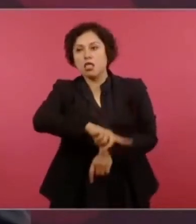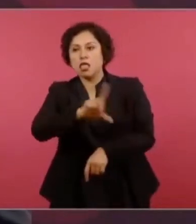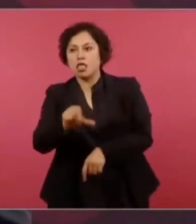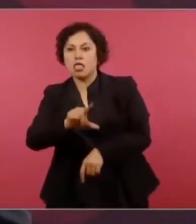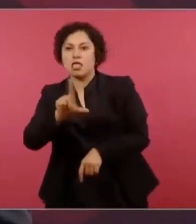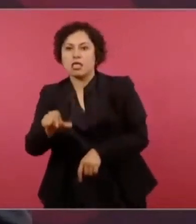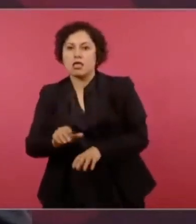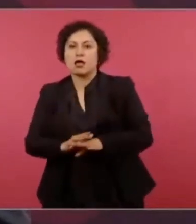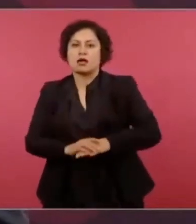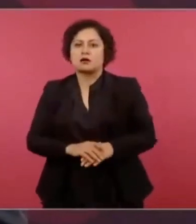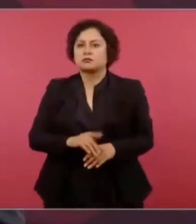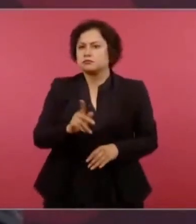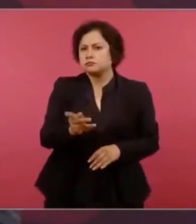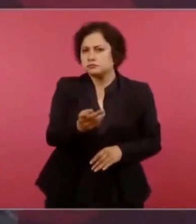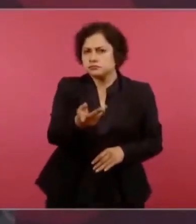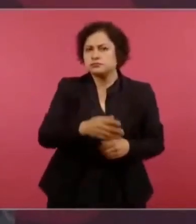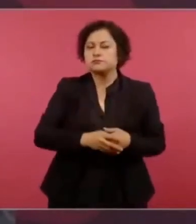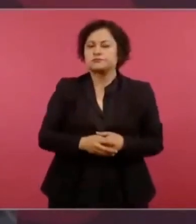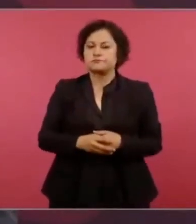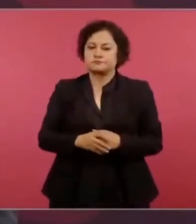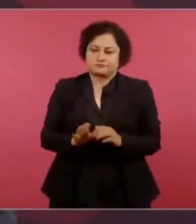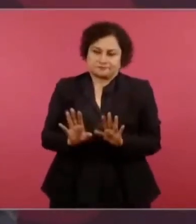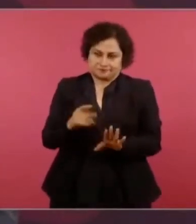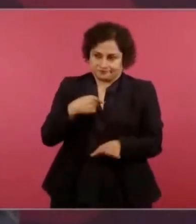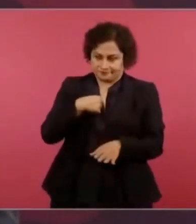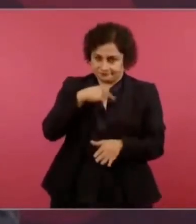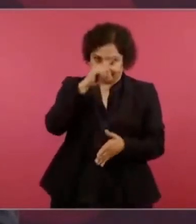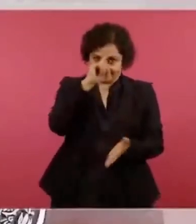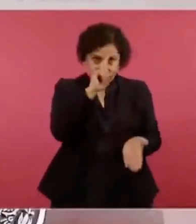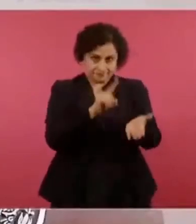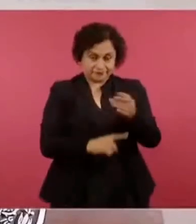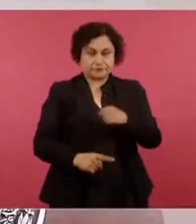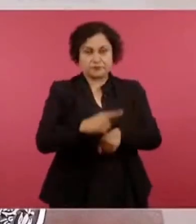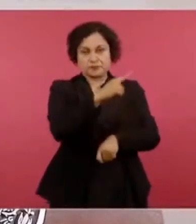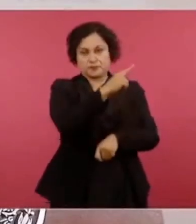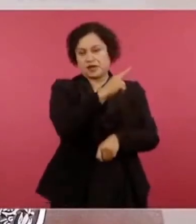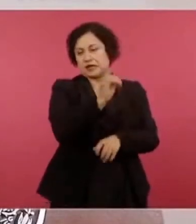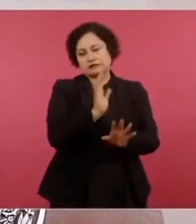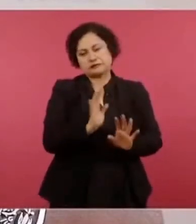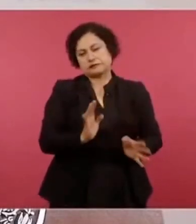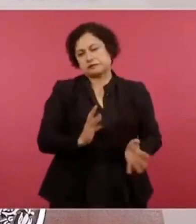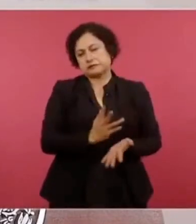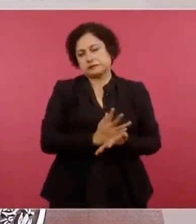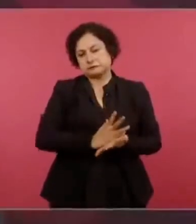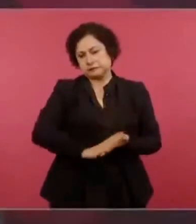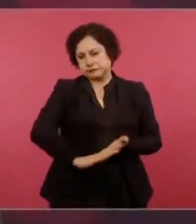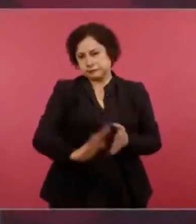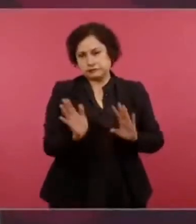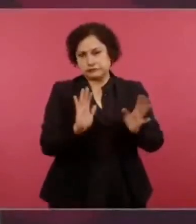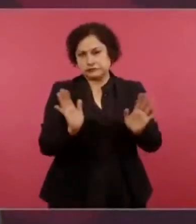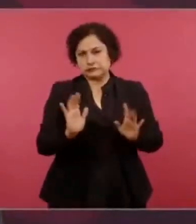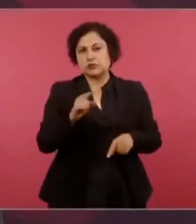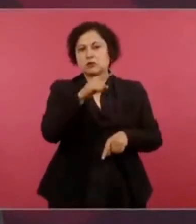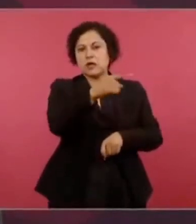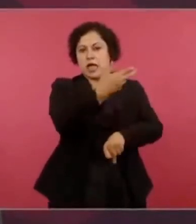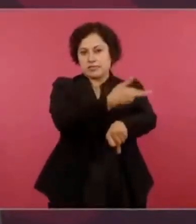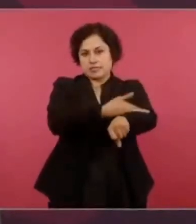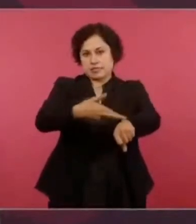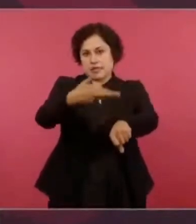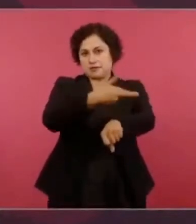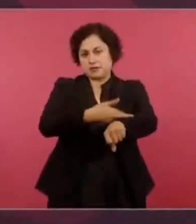exageró con todo respeto. Son trámites que se tienen que hacer. Antes, pues ellos no hacían ningún